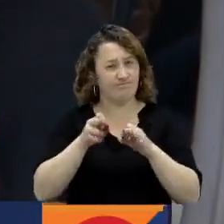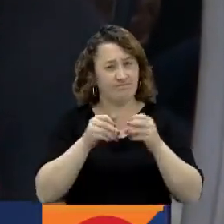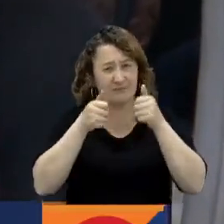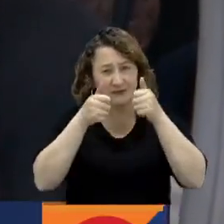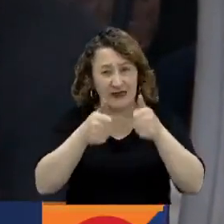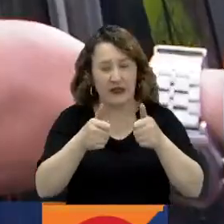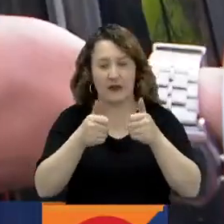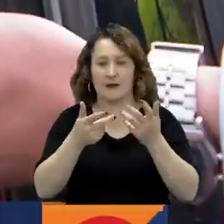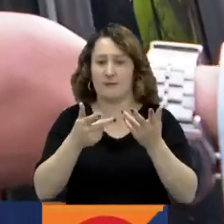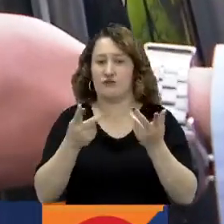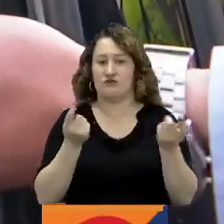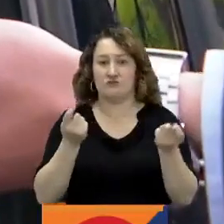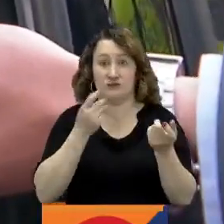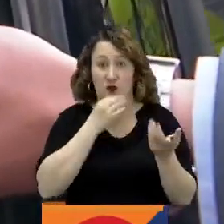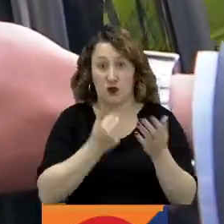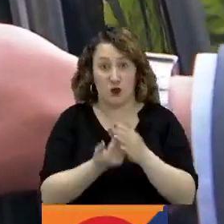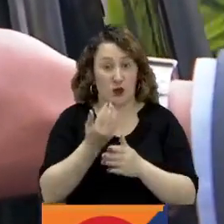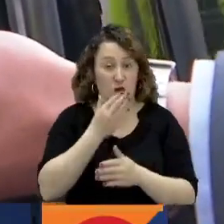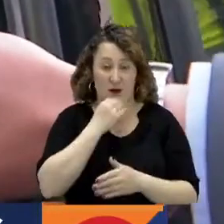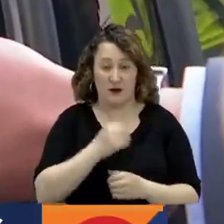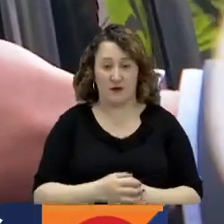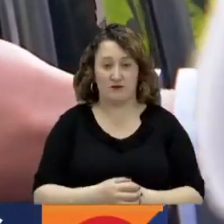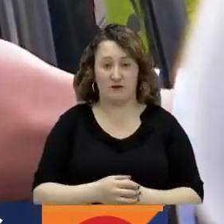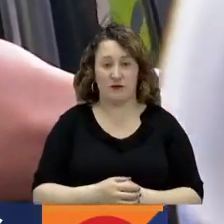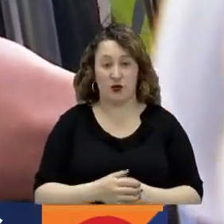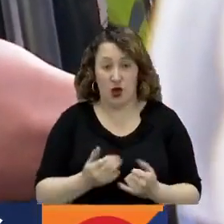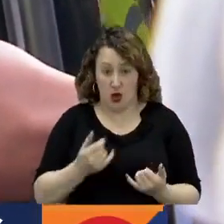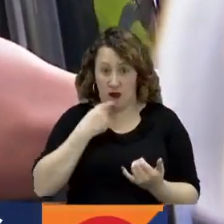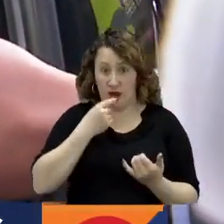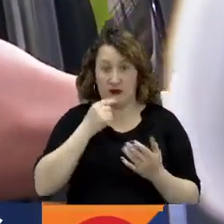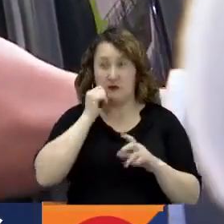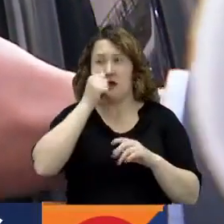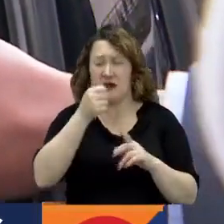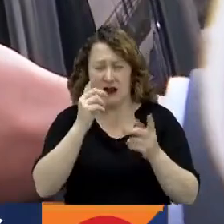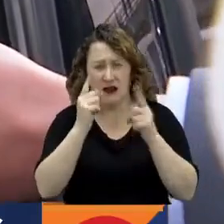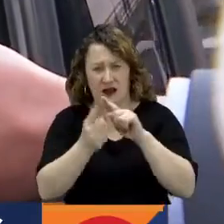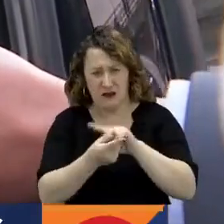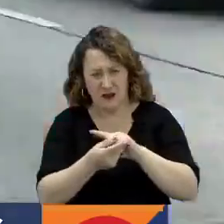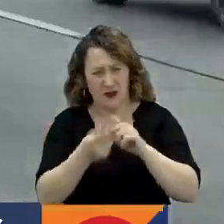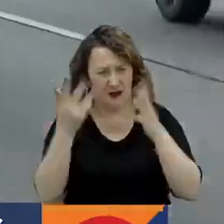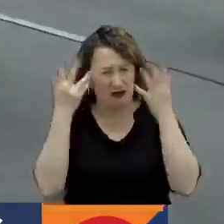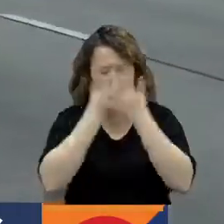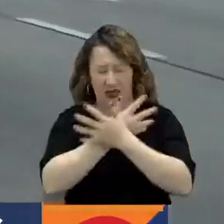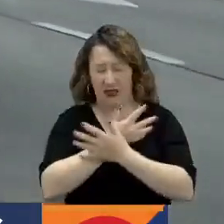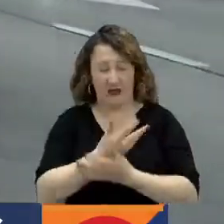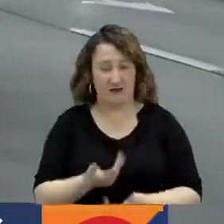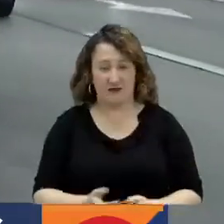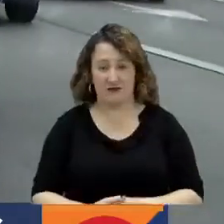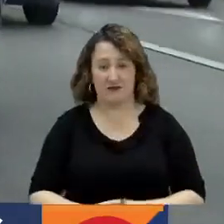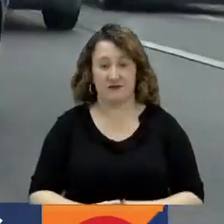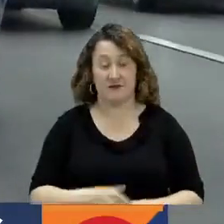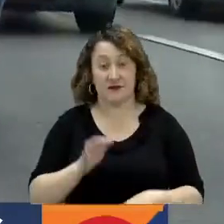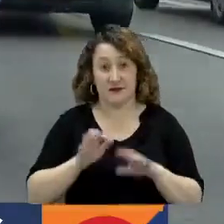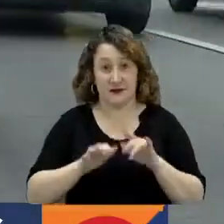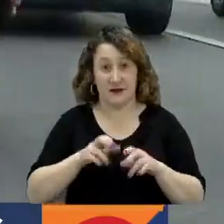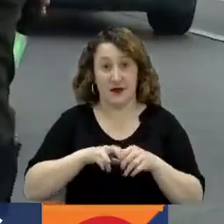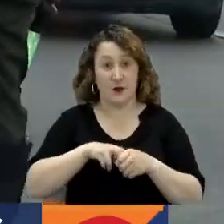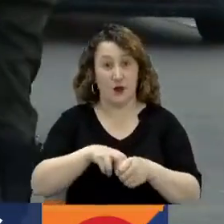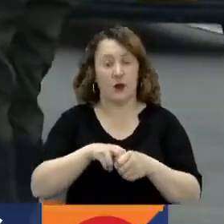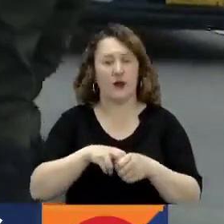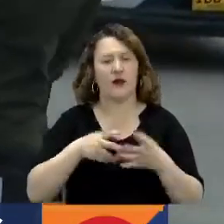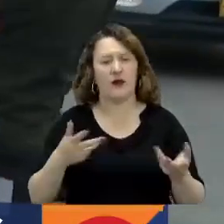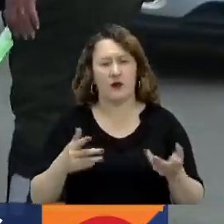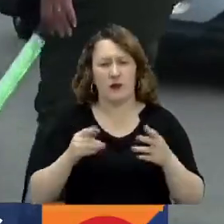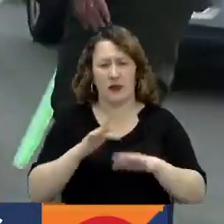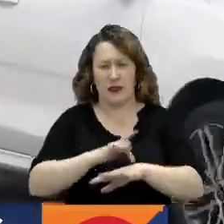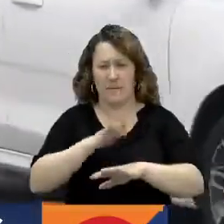del pico y placa nuevo. Un día dicen una cosa, otro día dicen otra, entonces pues hay mucha confusión en toda la ciudadanía. La Secretaría de Movilidad ubicó desde